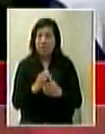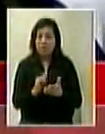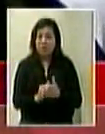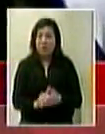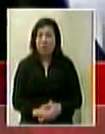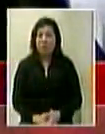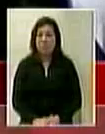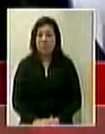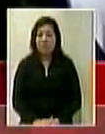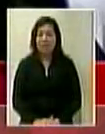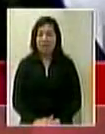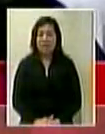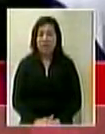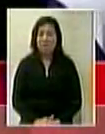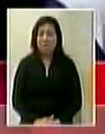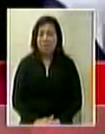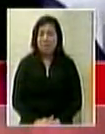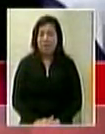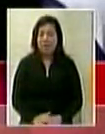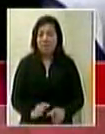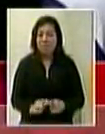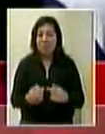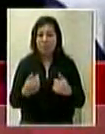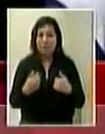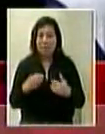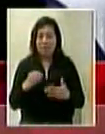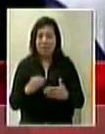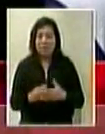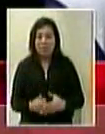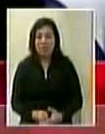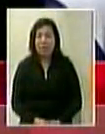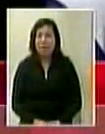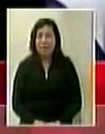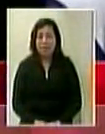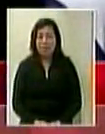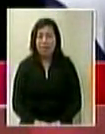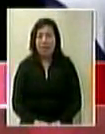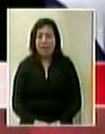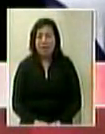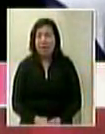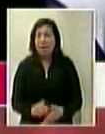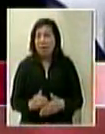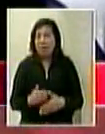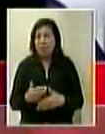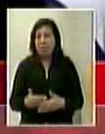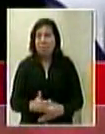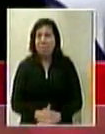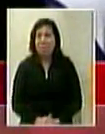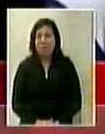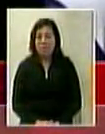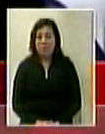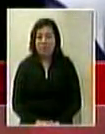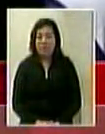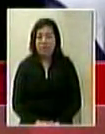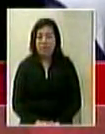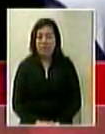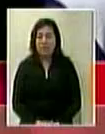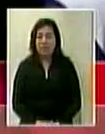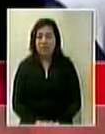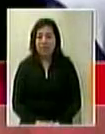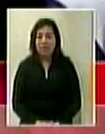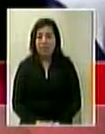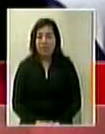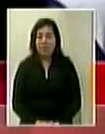en este momento entiendo que en ese penal están internos comunes, en un ámbito, sí, que está en un